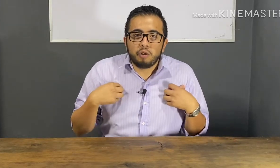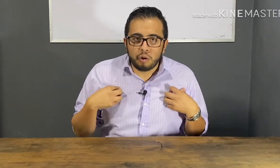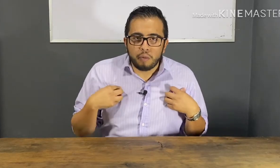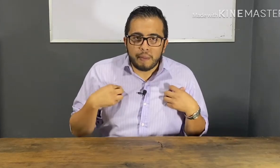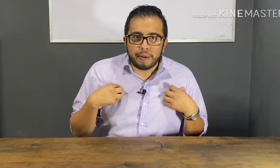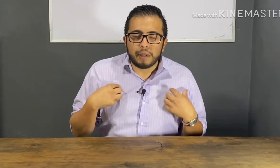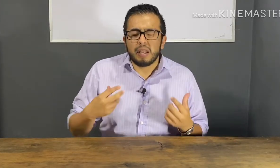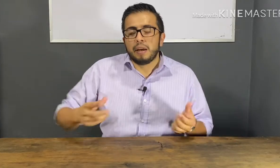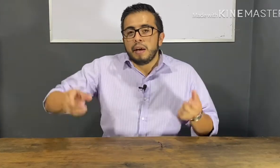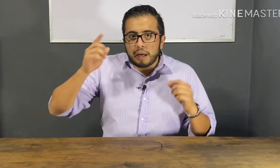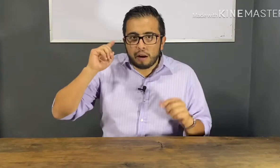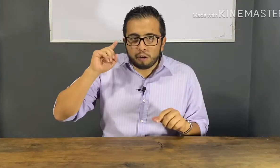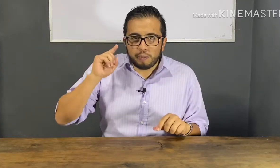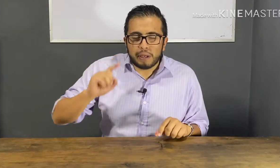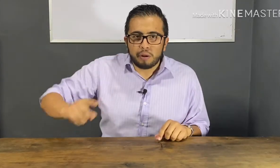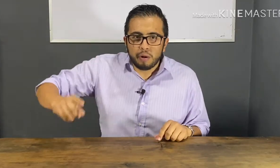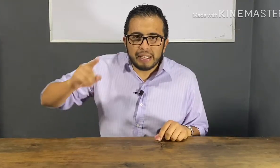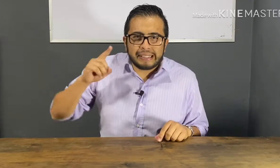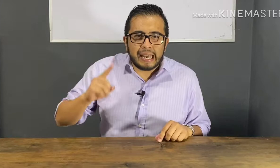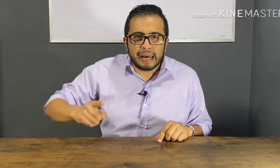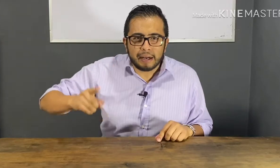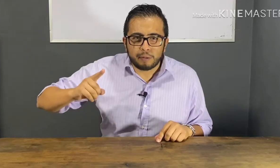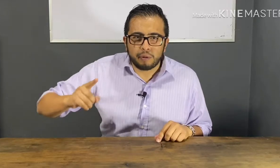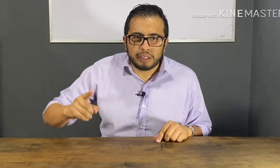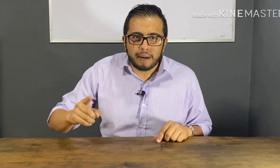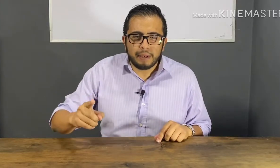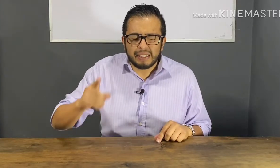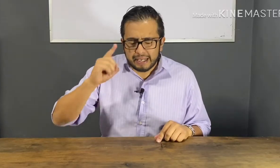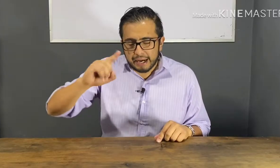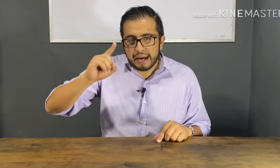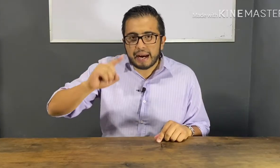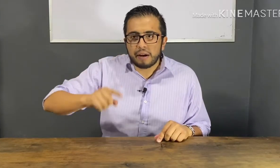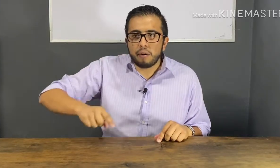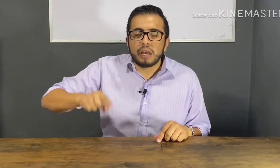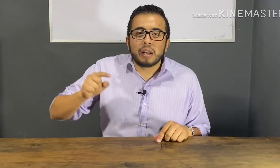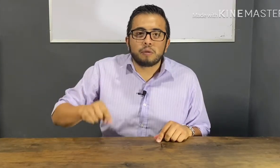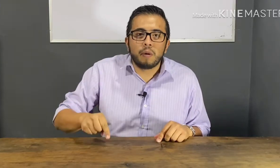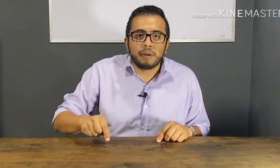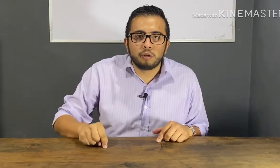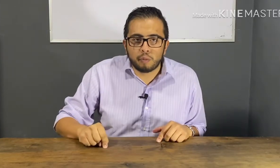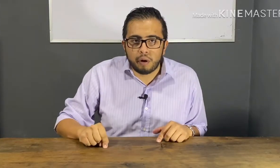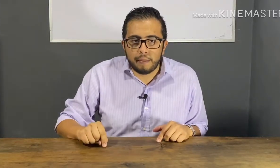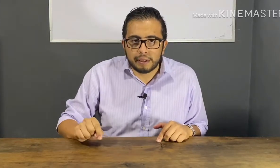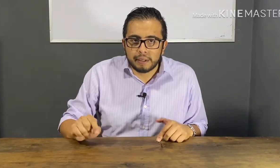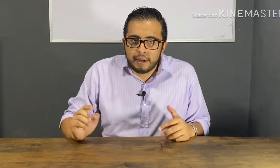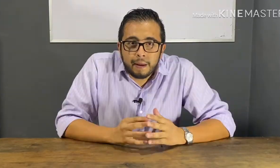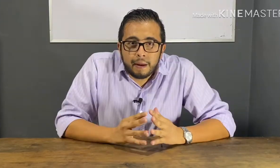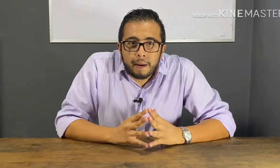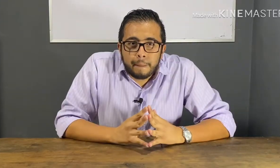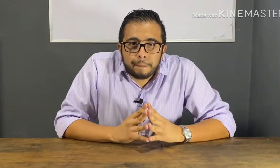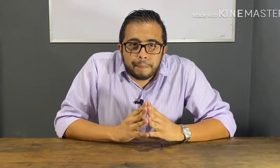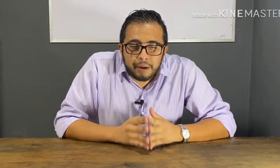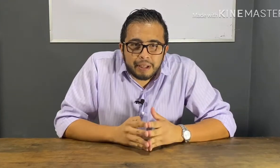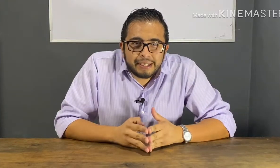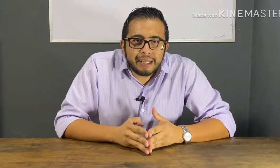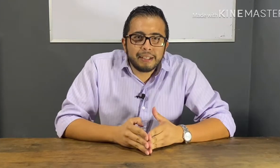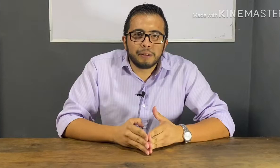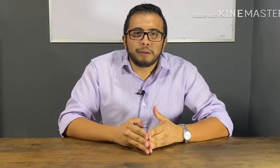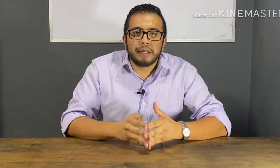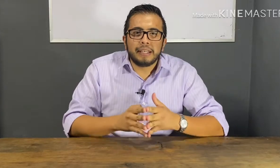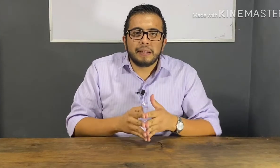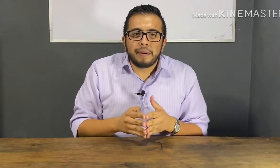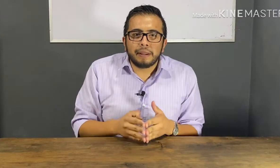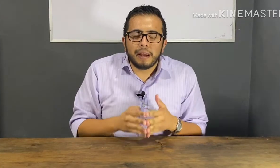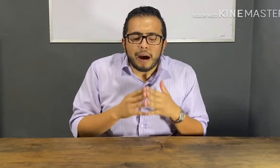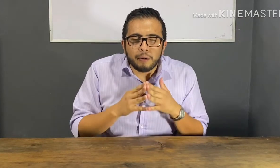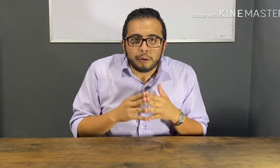así que yo no lo voy a permitir. Que los patrones se hagan responsables, se hagan cargo y resuelvan sus problemas. Pero decir